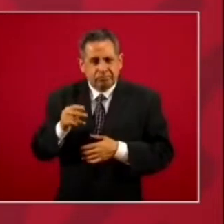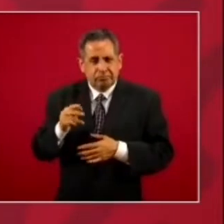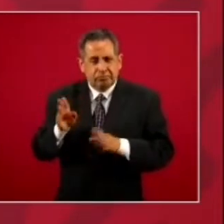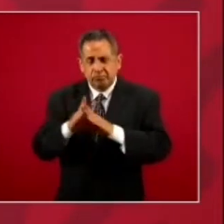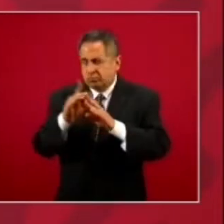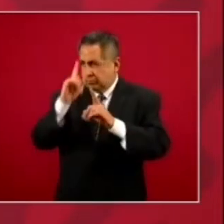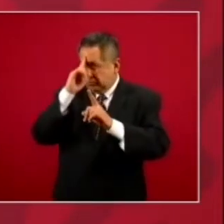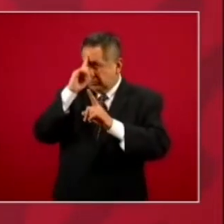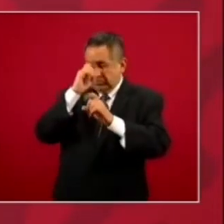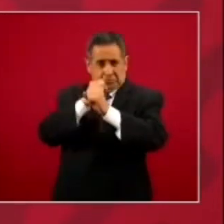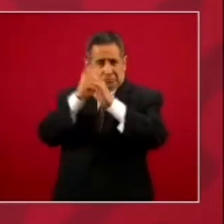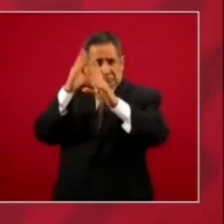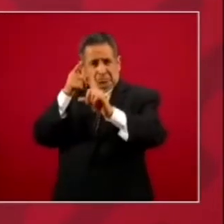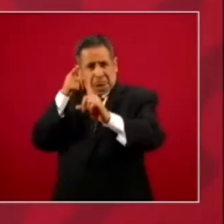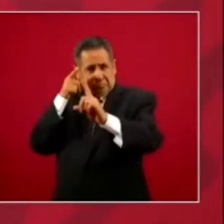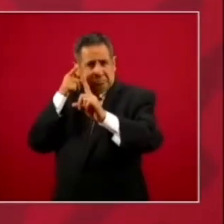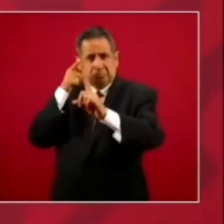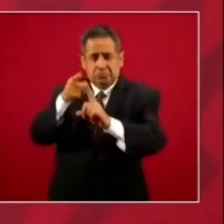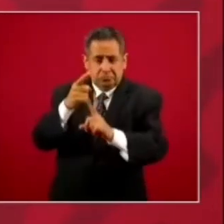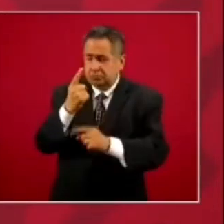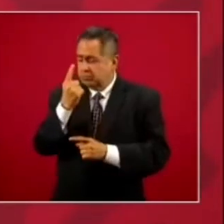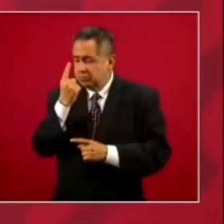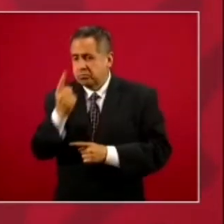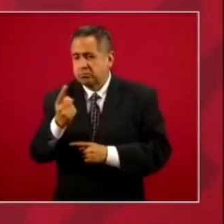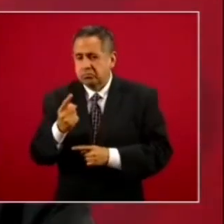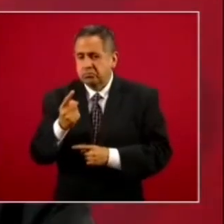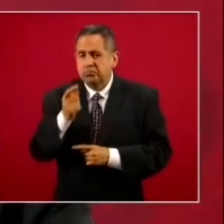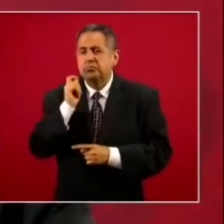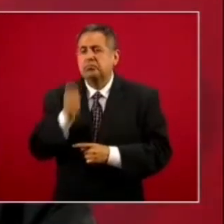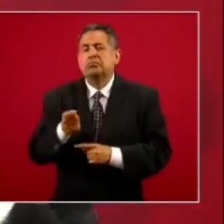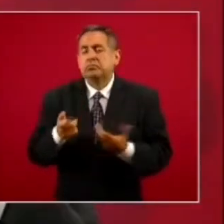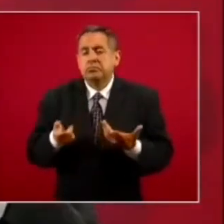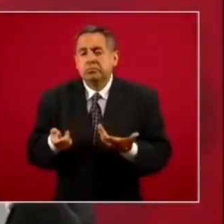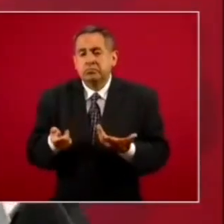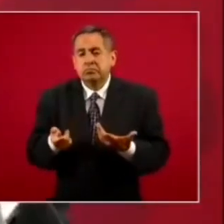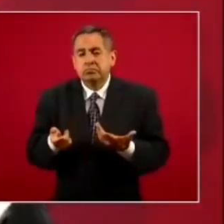tener como propósito fundamental